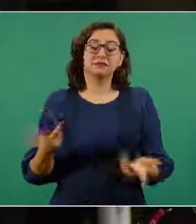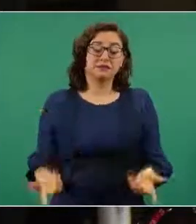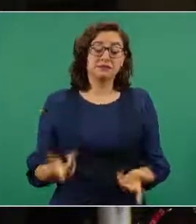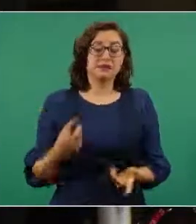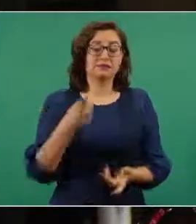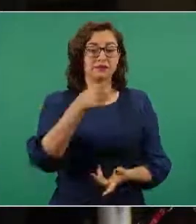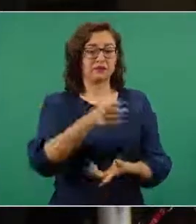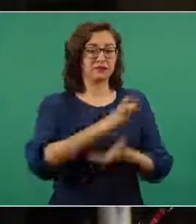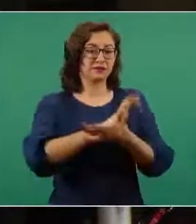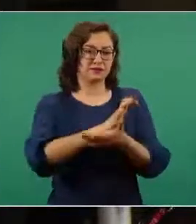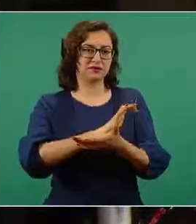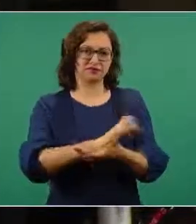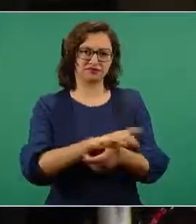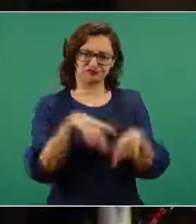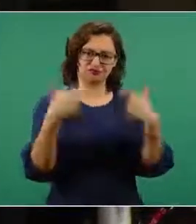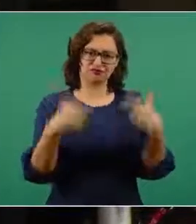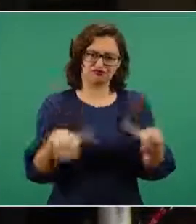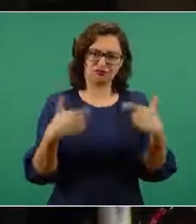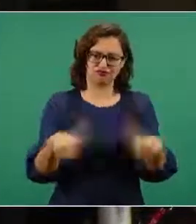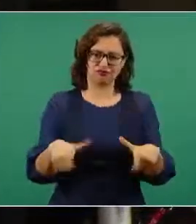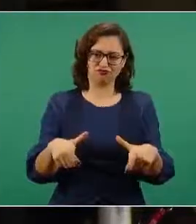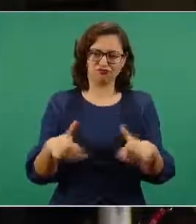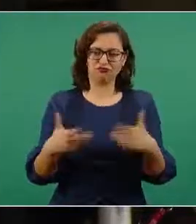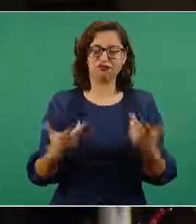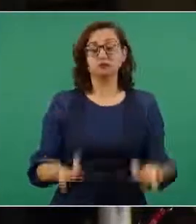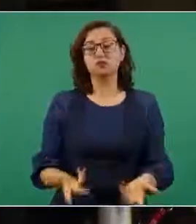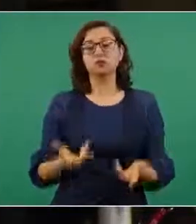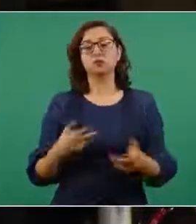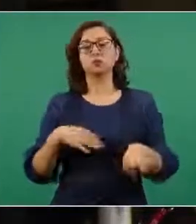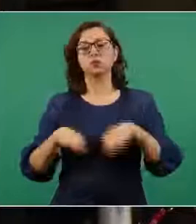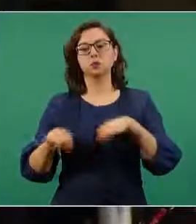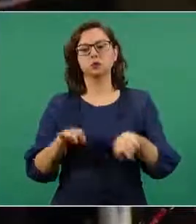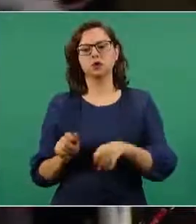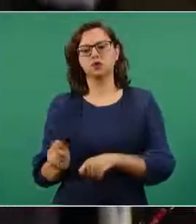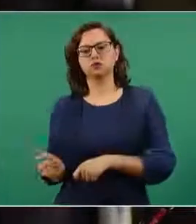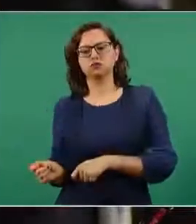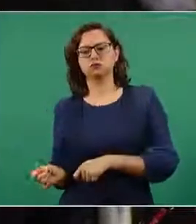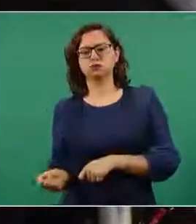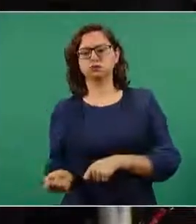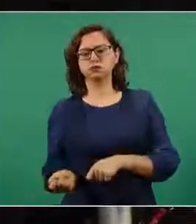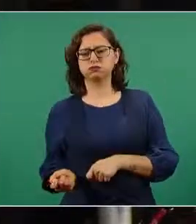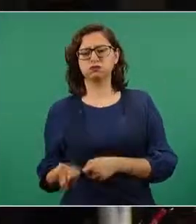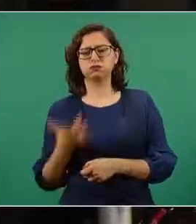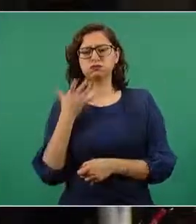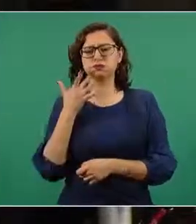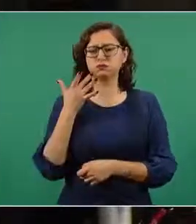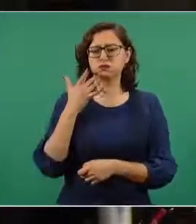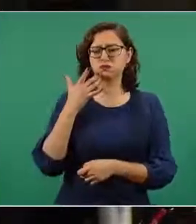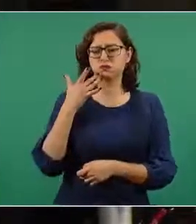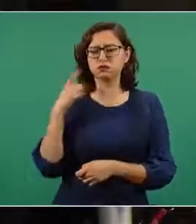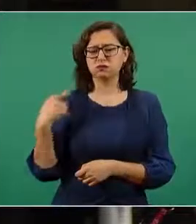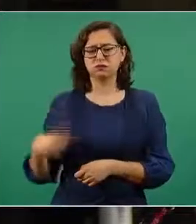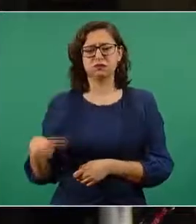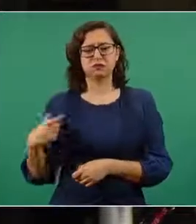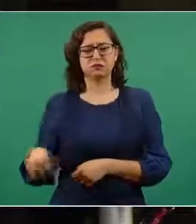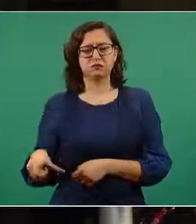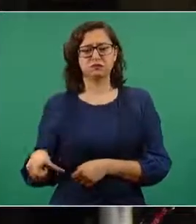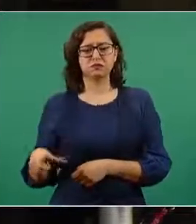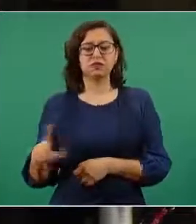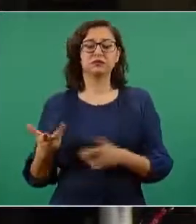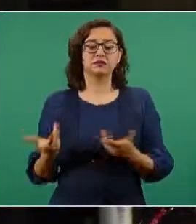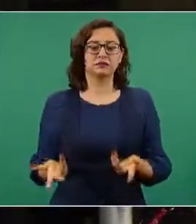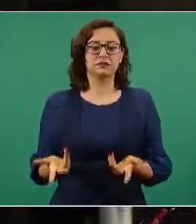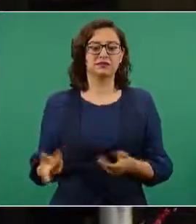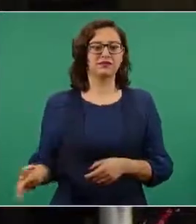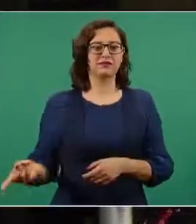personas de dinero que en clubes de golf, en lugares diferentes, que tienen pues que ver con los